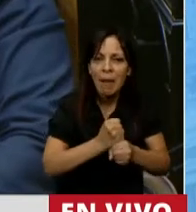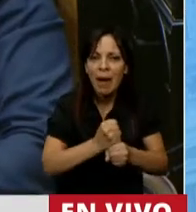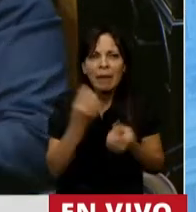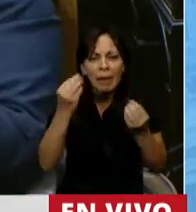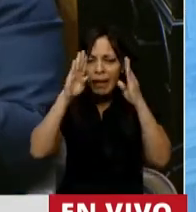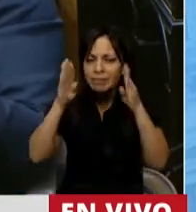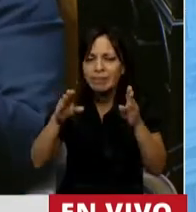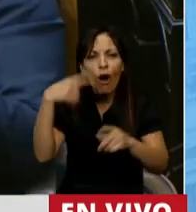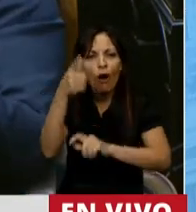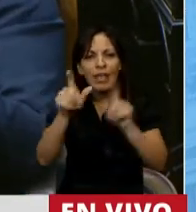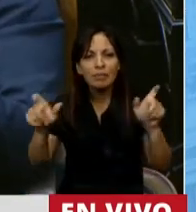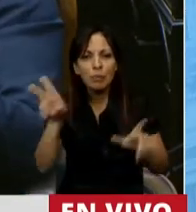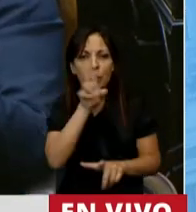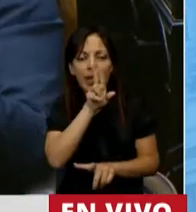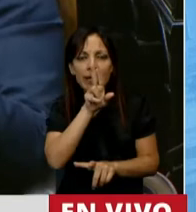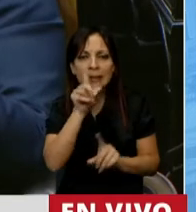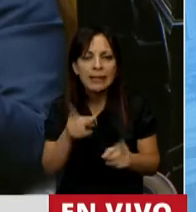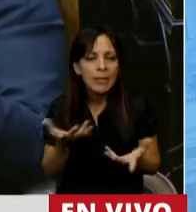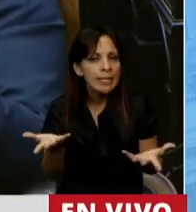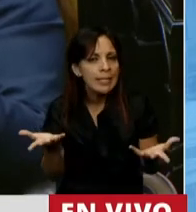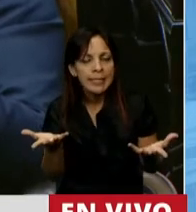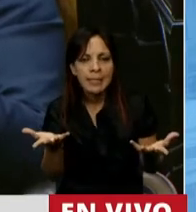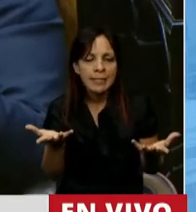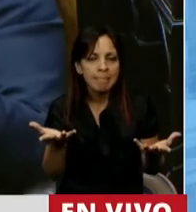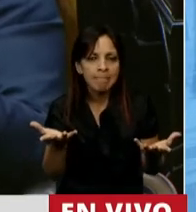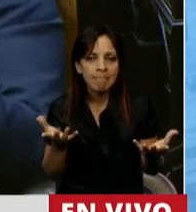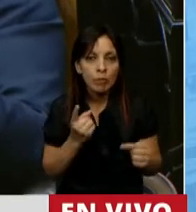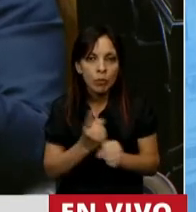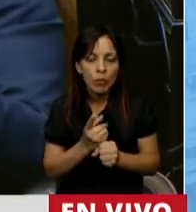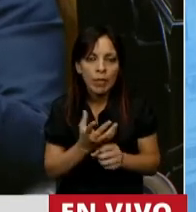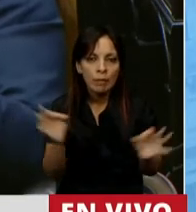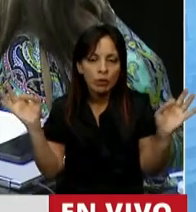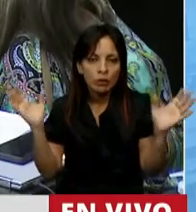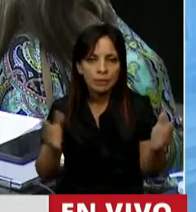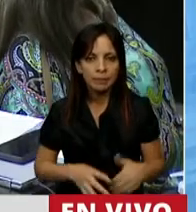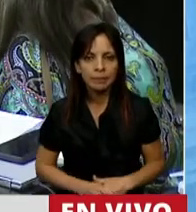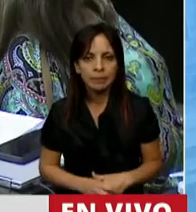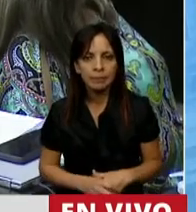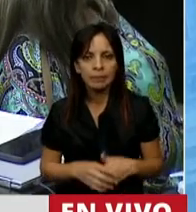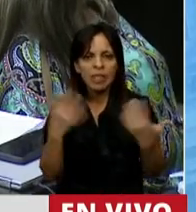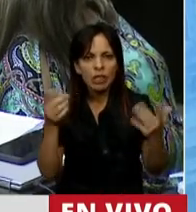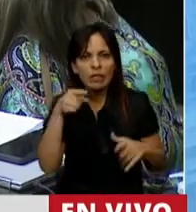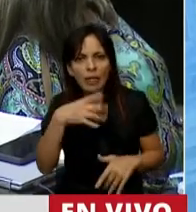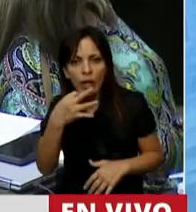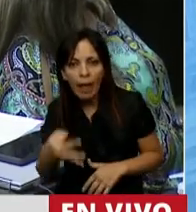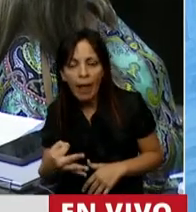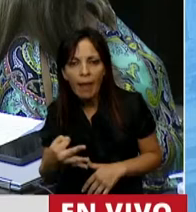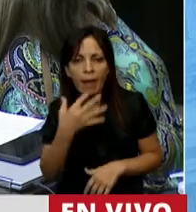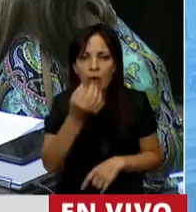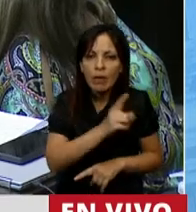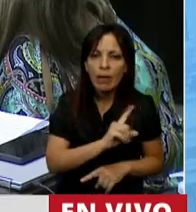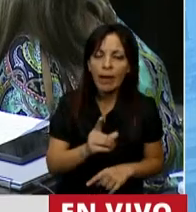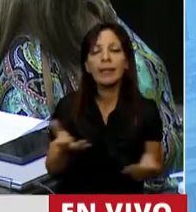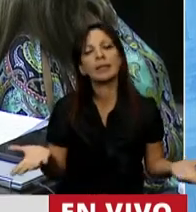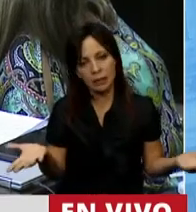mujeres, no llegamos. Y entonces, ¿es real esto o no es real? Y sí,